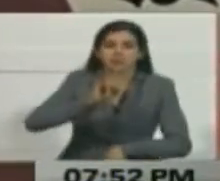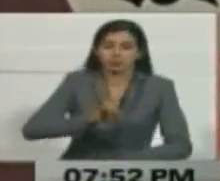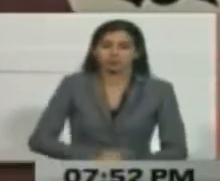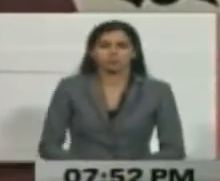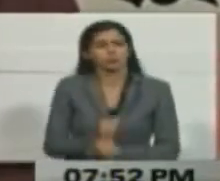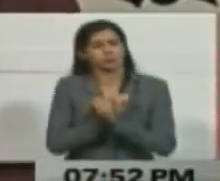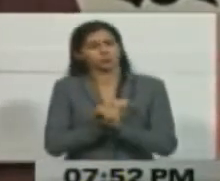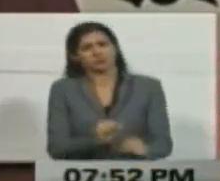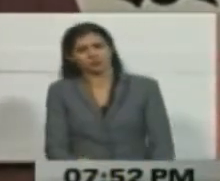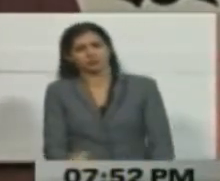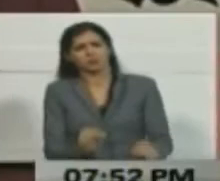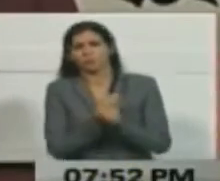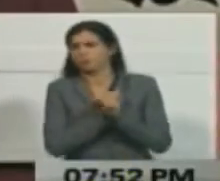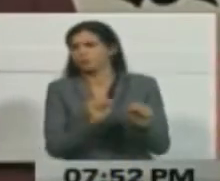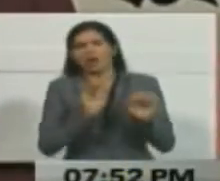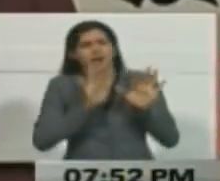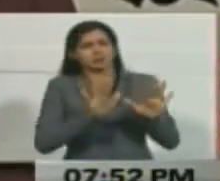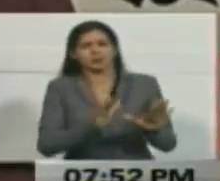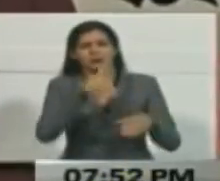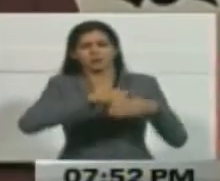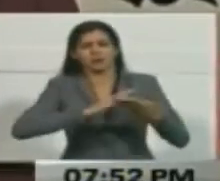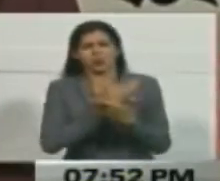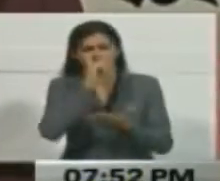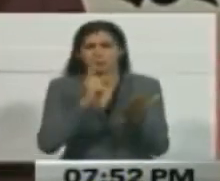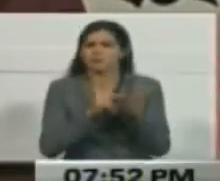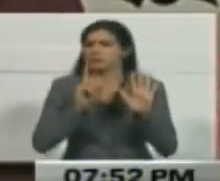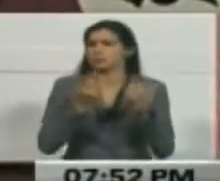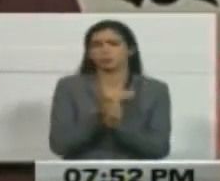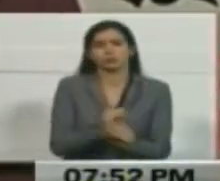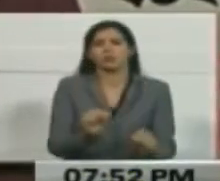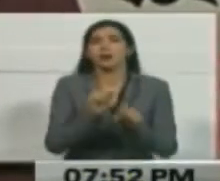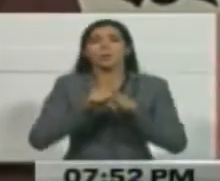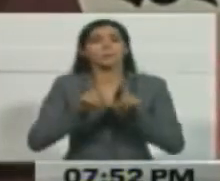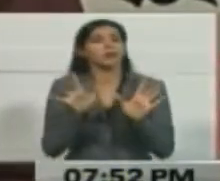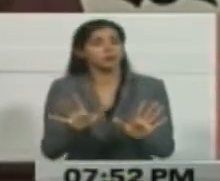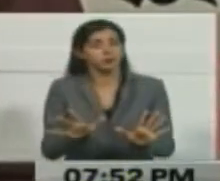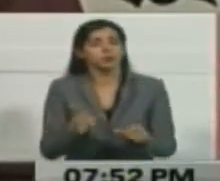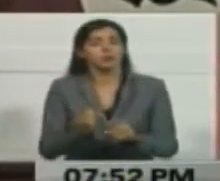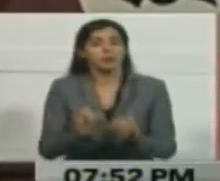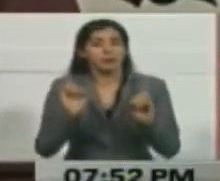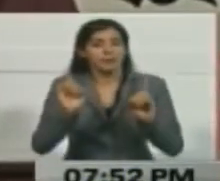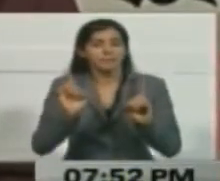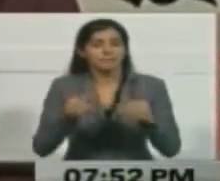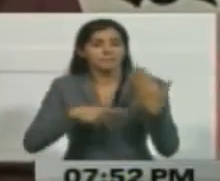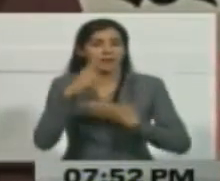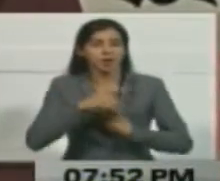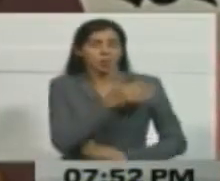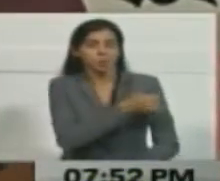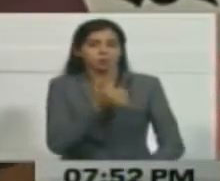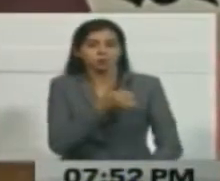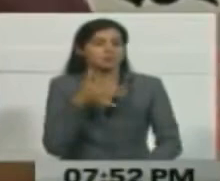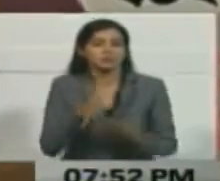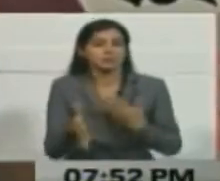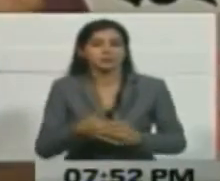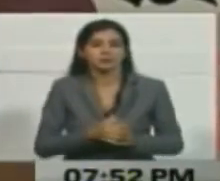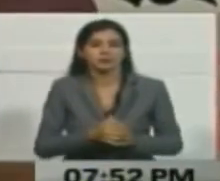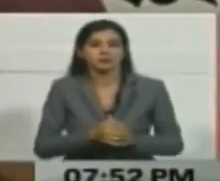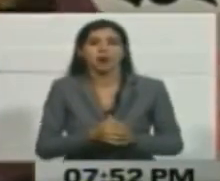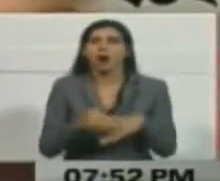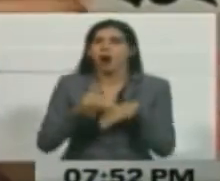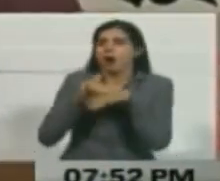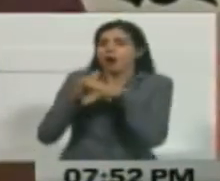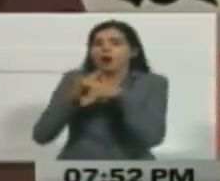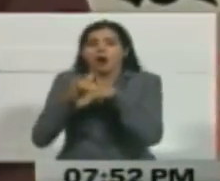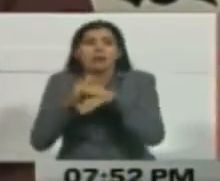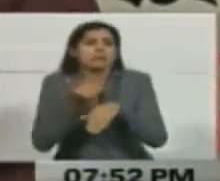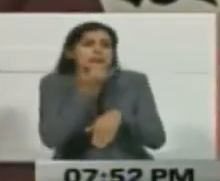imposible que se haga ningún tipo de referendo este año 2016. Claro, el plan de ellos es que por la vía de la excusa de